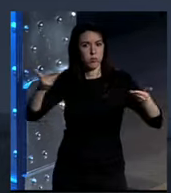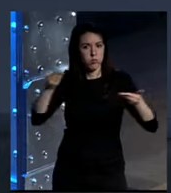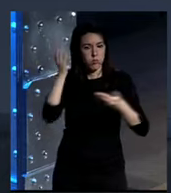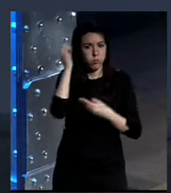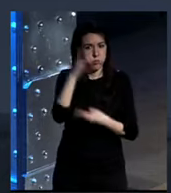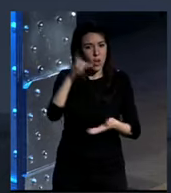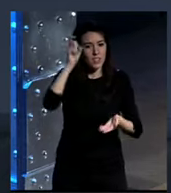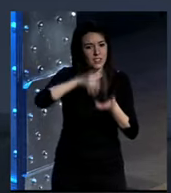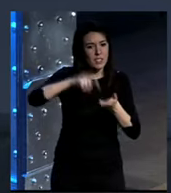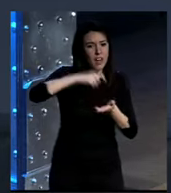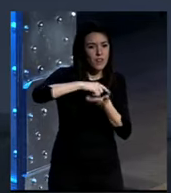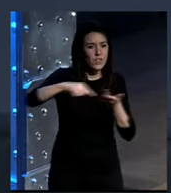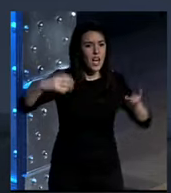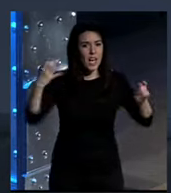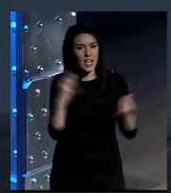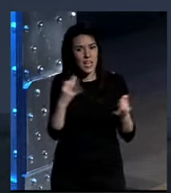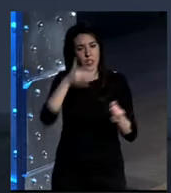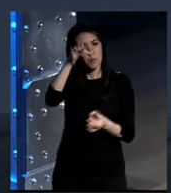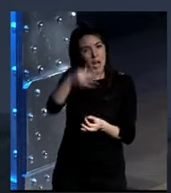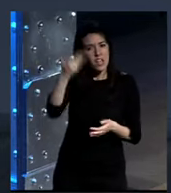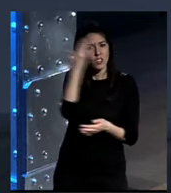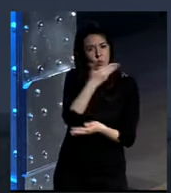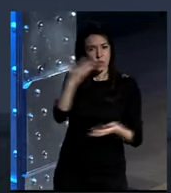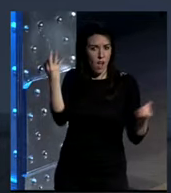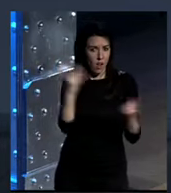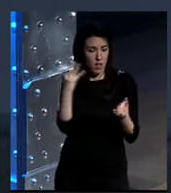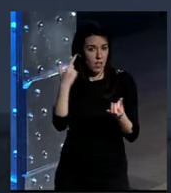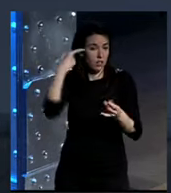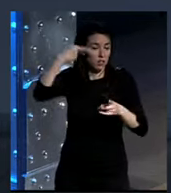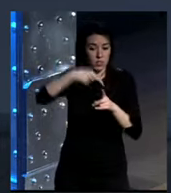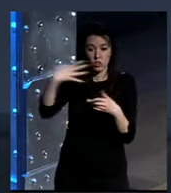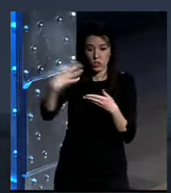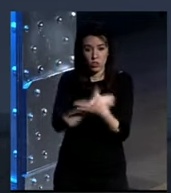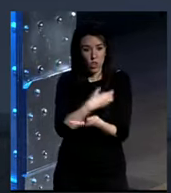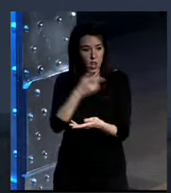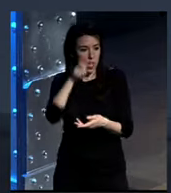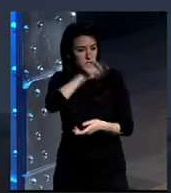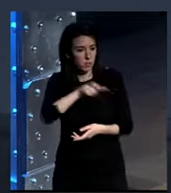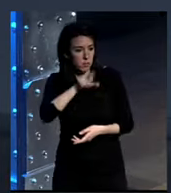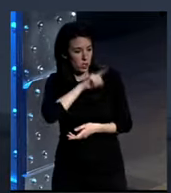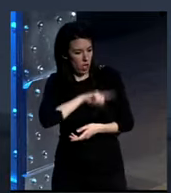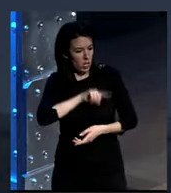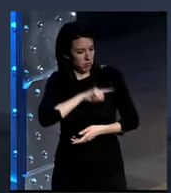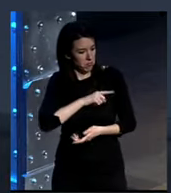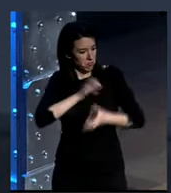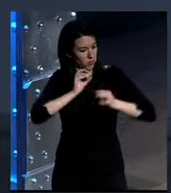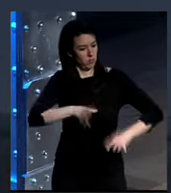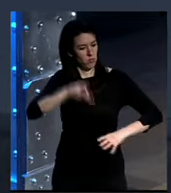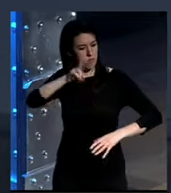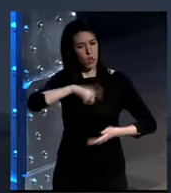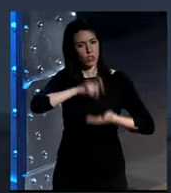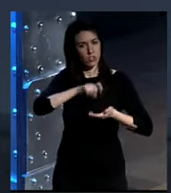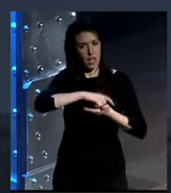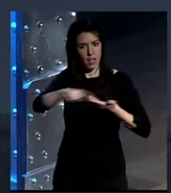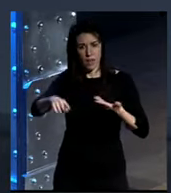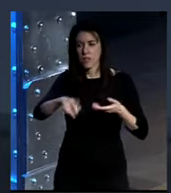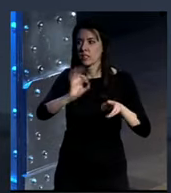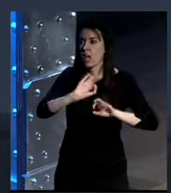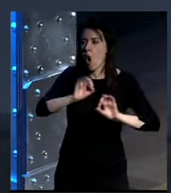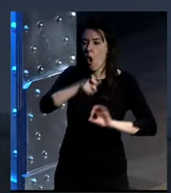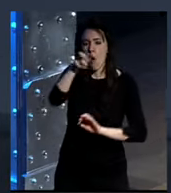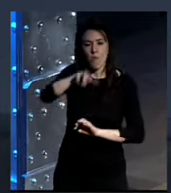la telegrafía y lo que fue la escuela para todos aquellos que se sienten telegrafistas, para todos aquellos que se